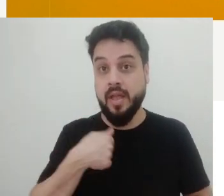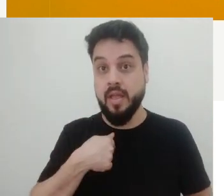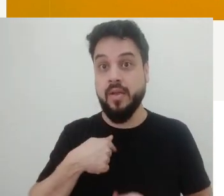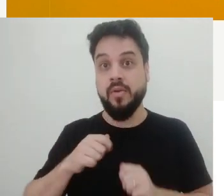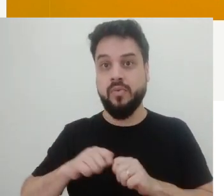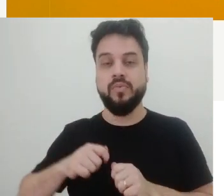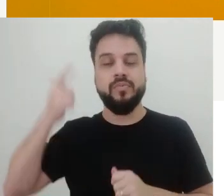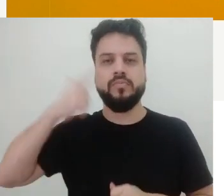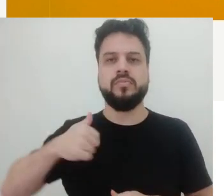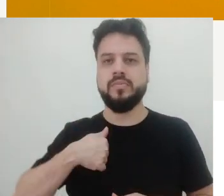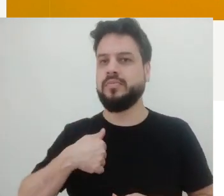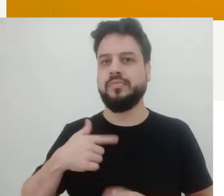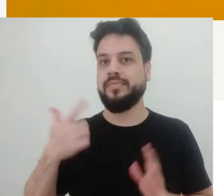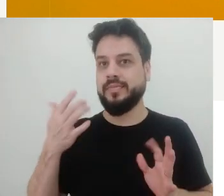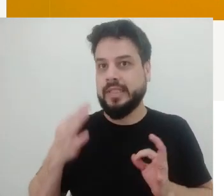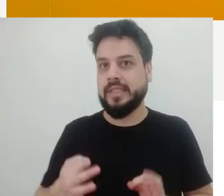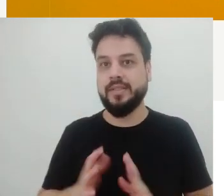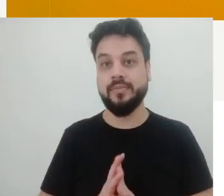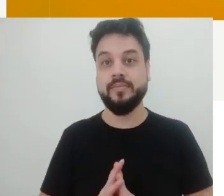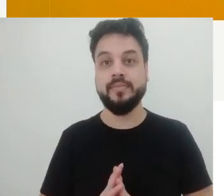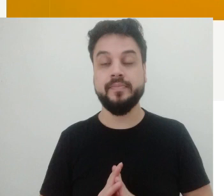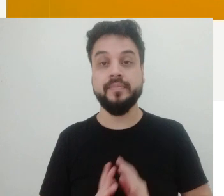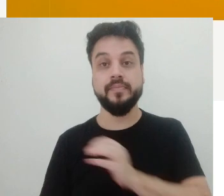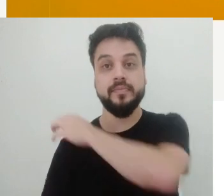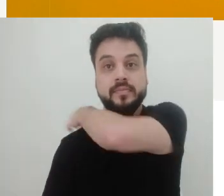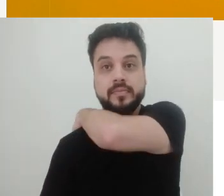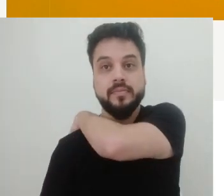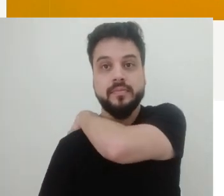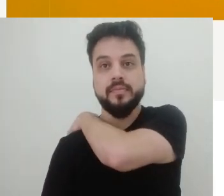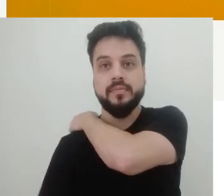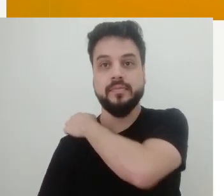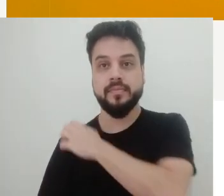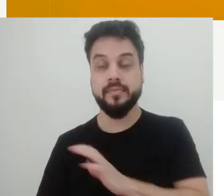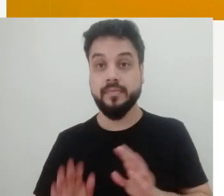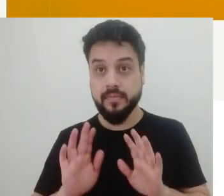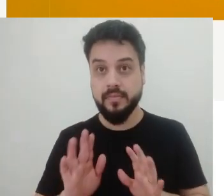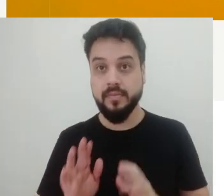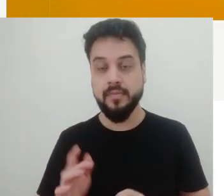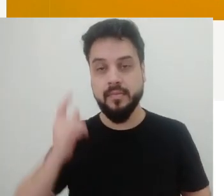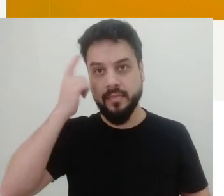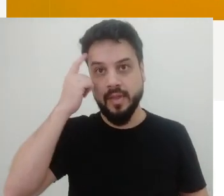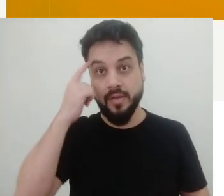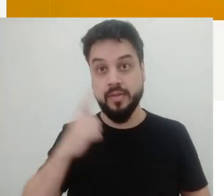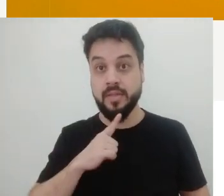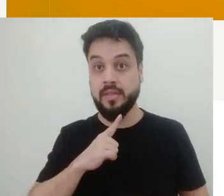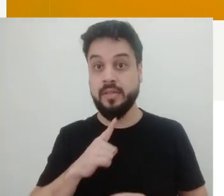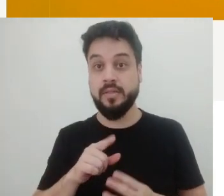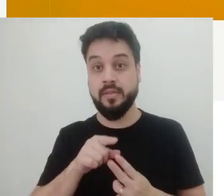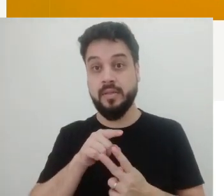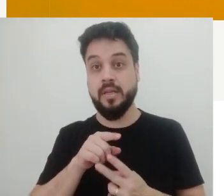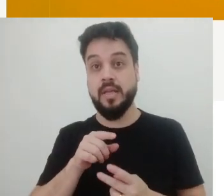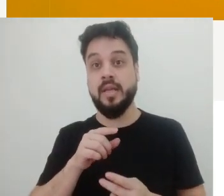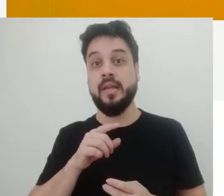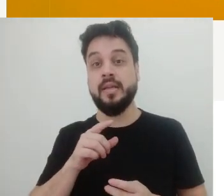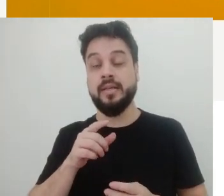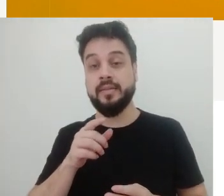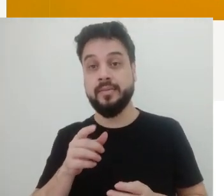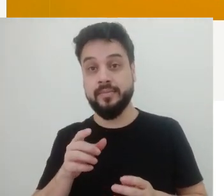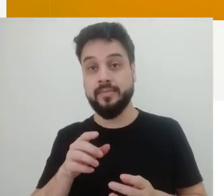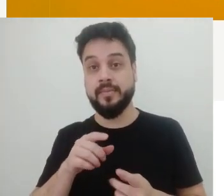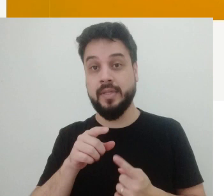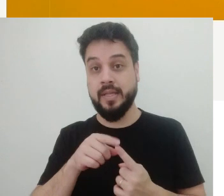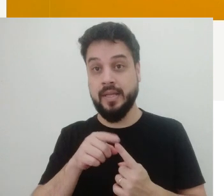segunda es que el principal elemento que a mi juicio hoy día